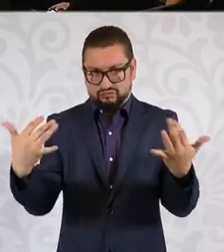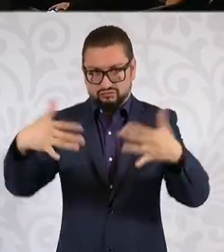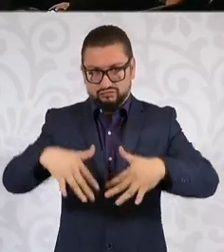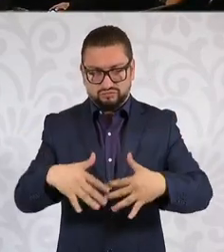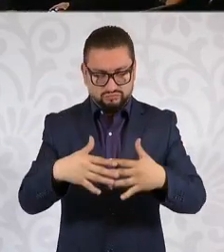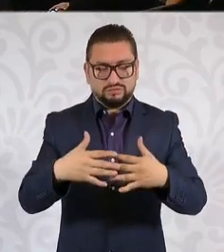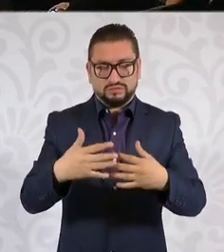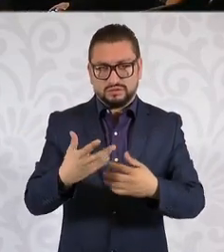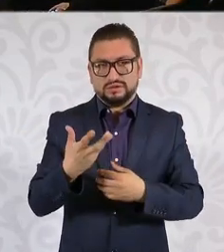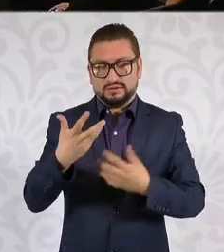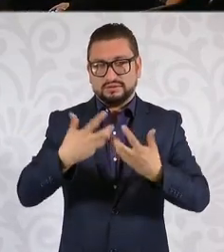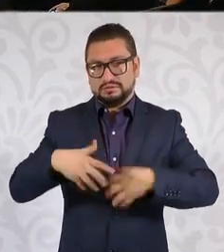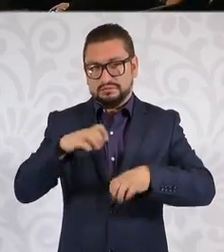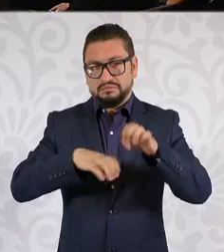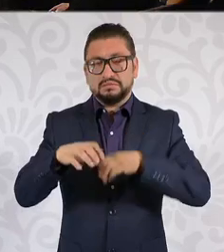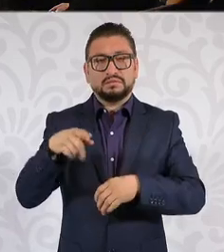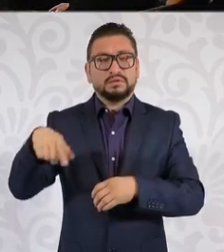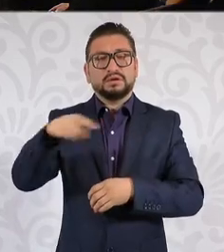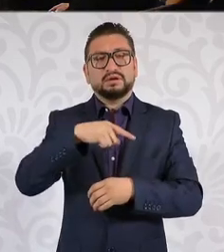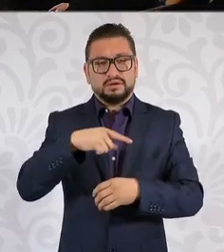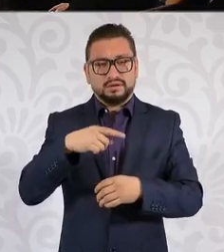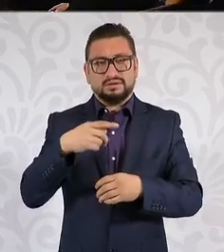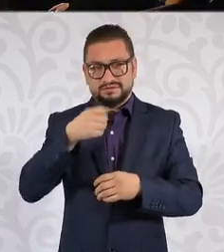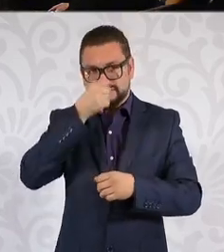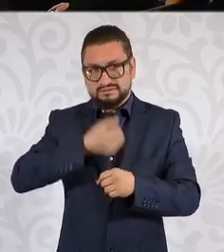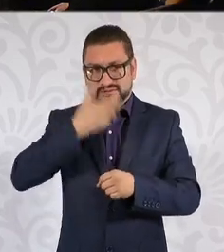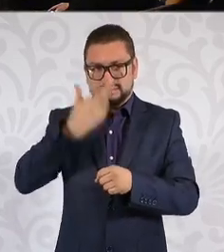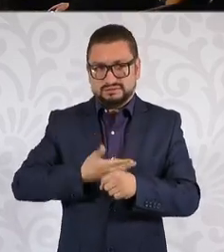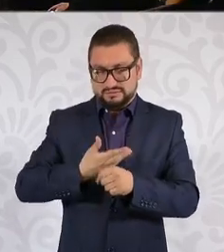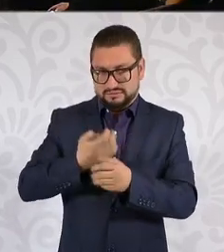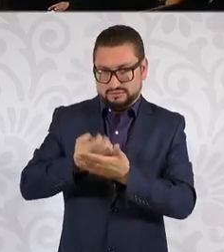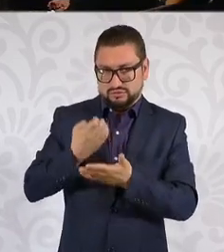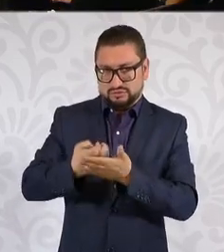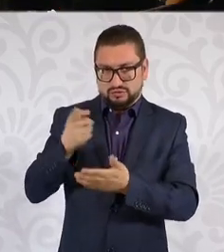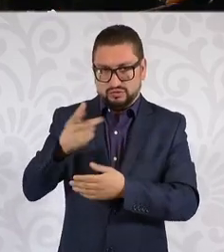está trabajando el secretario de Economía.